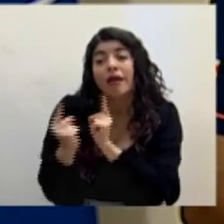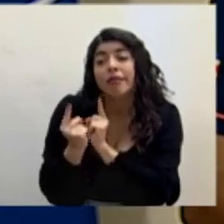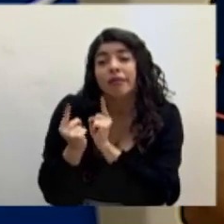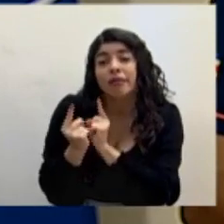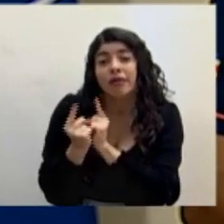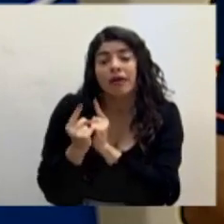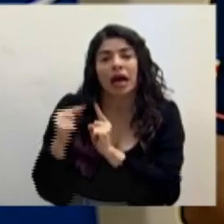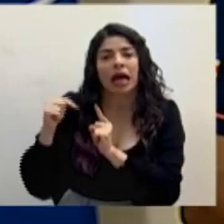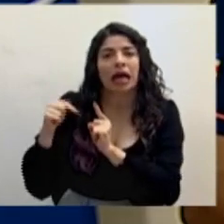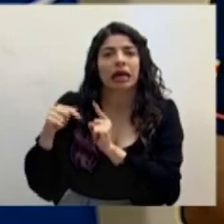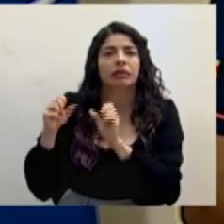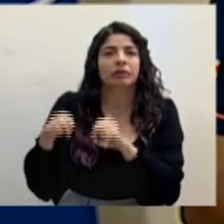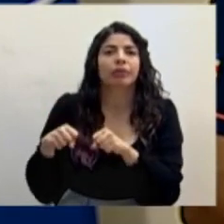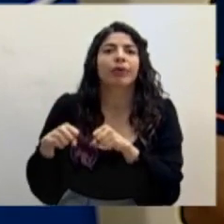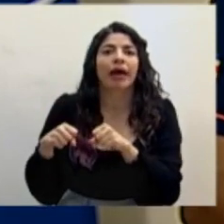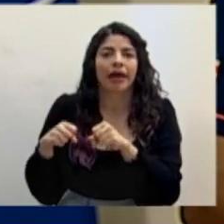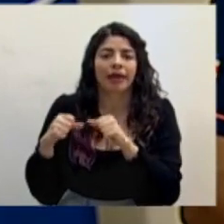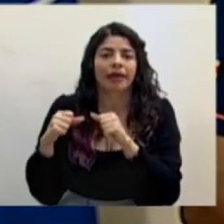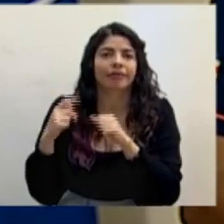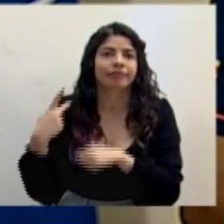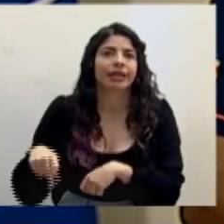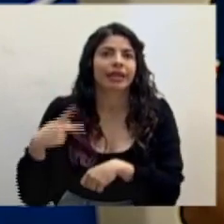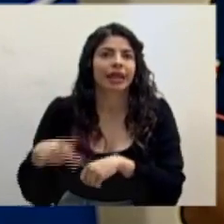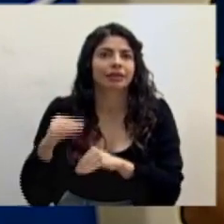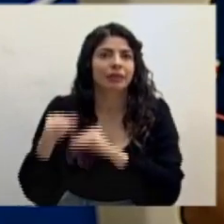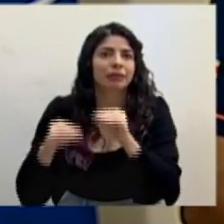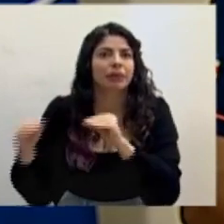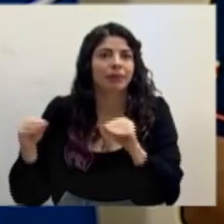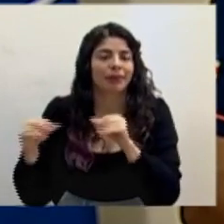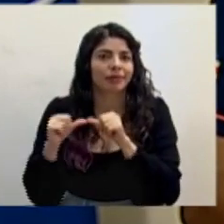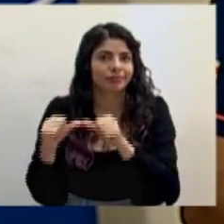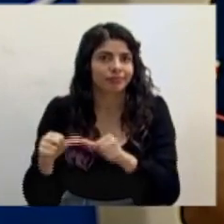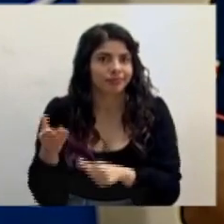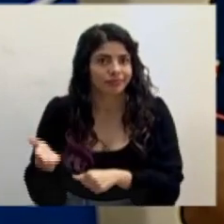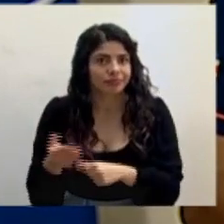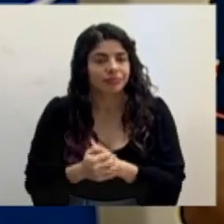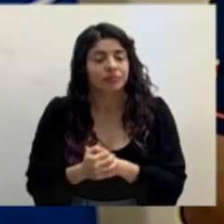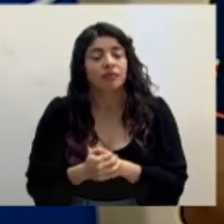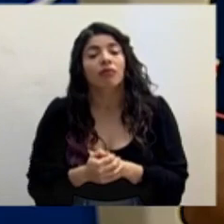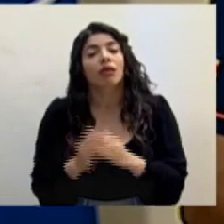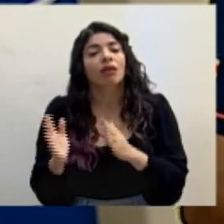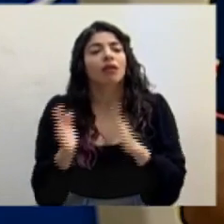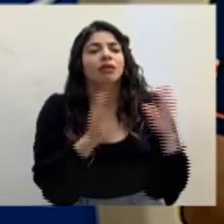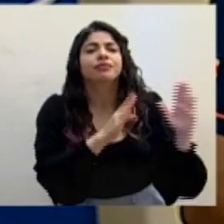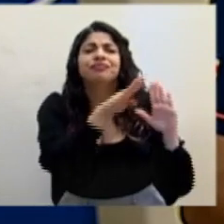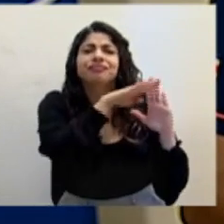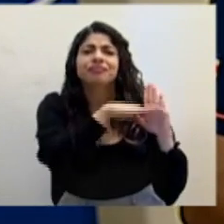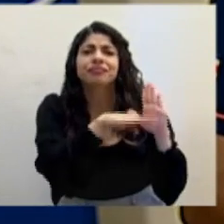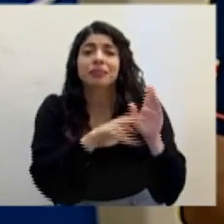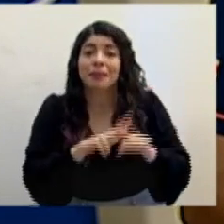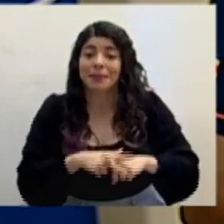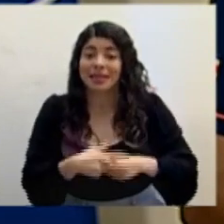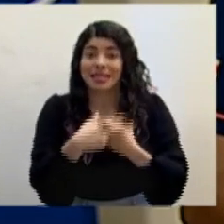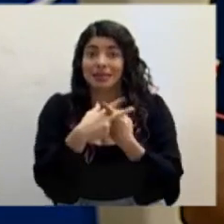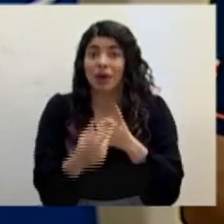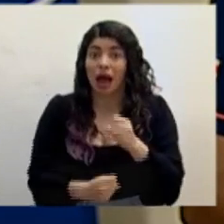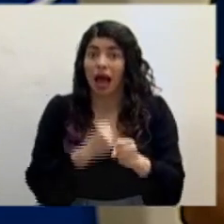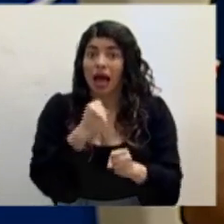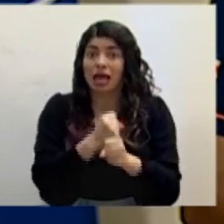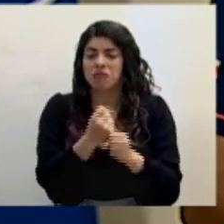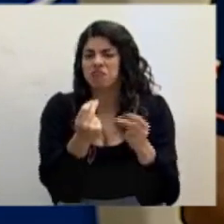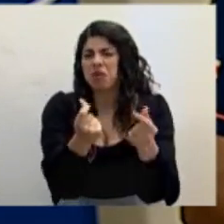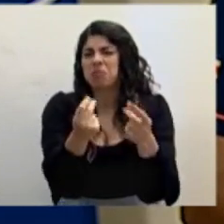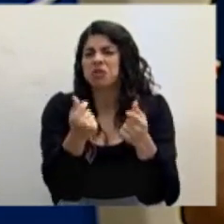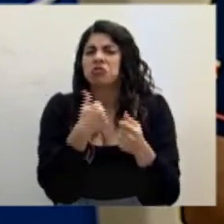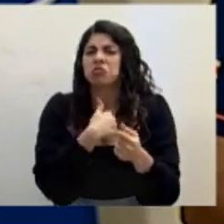sigamos manteniendo un riesgo importante de contagio. En términos de las medidas de principios de año,